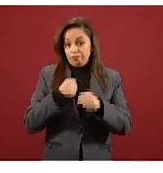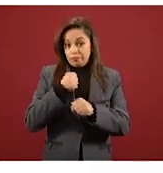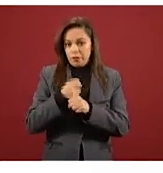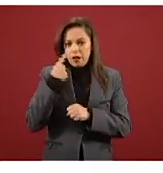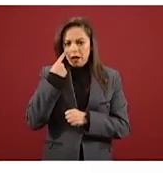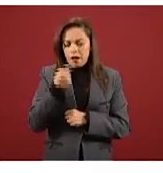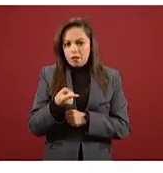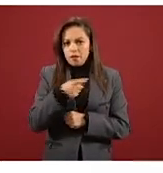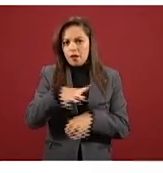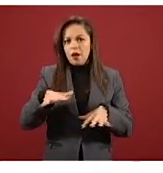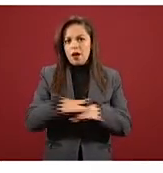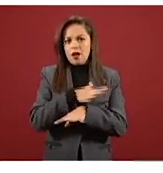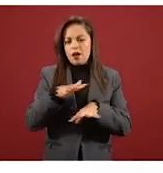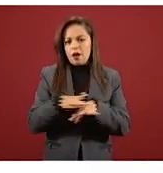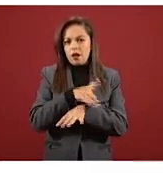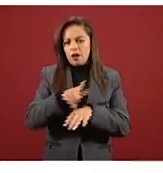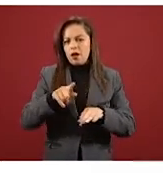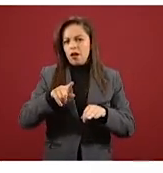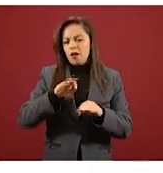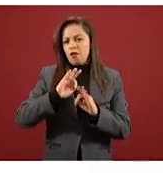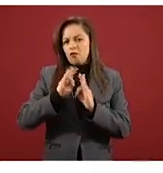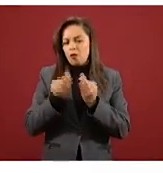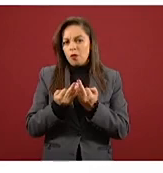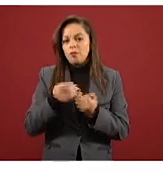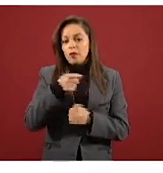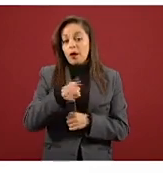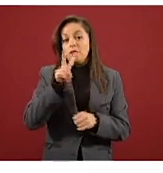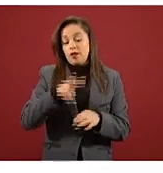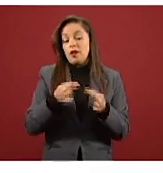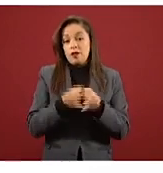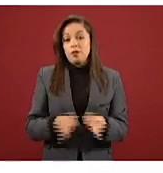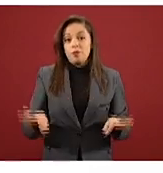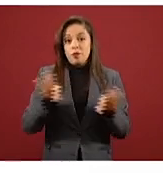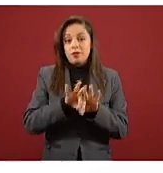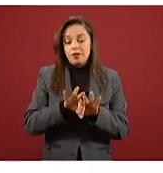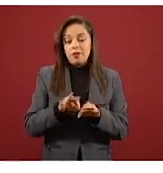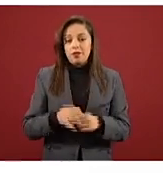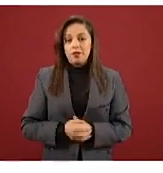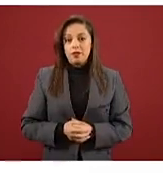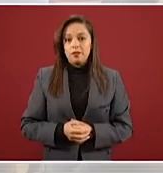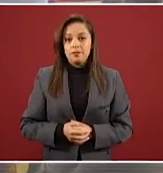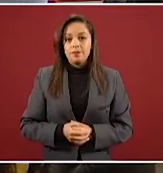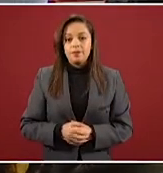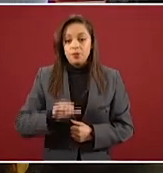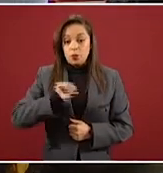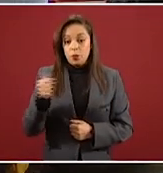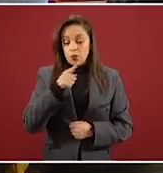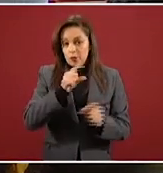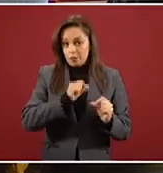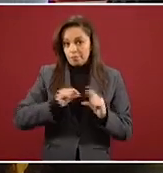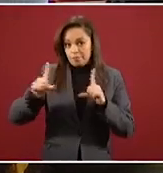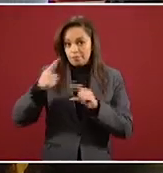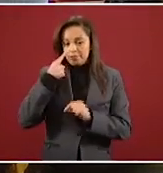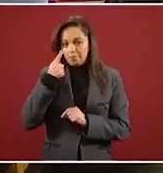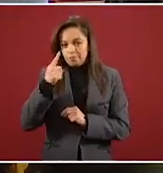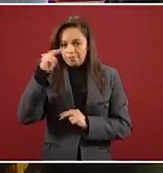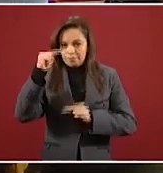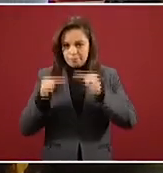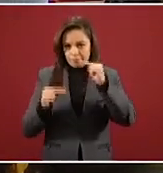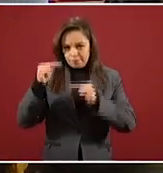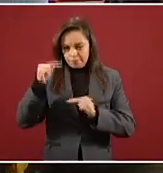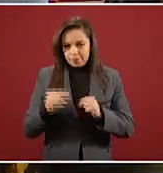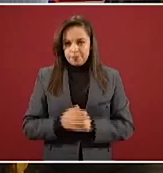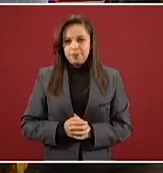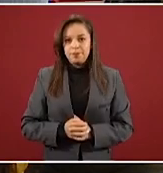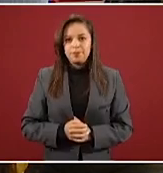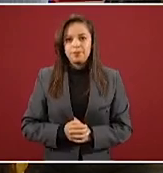también ha ido adquiriendo una importancia significativa. La siguiente gráfica también explica mucho